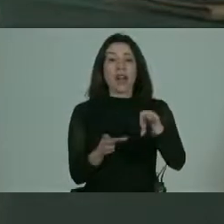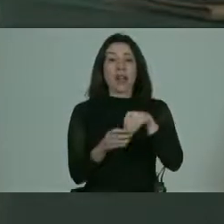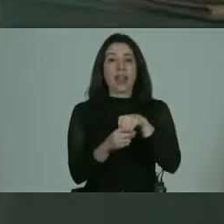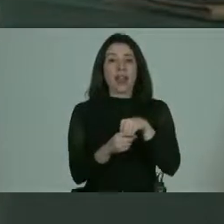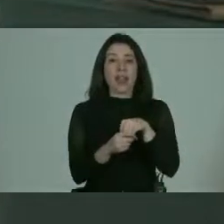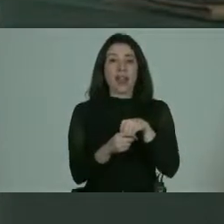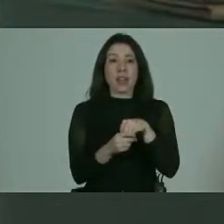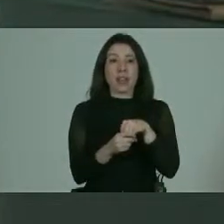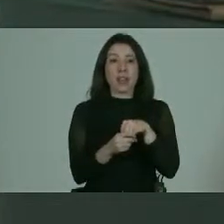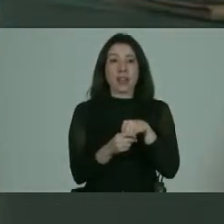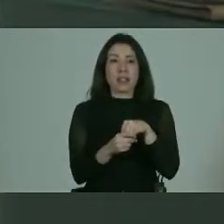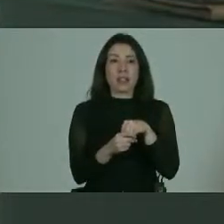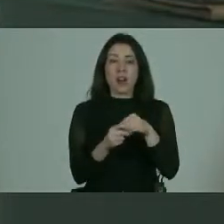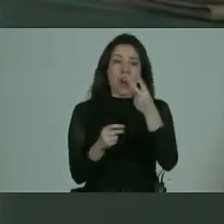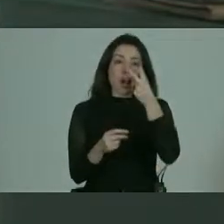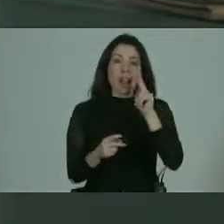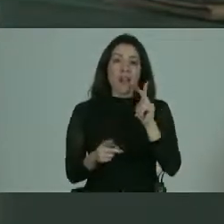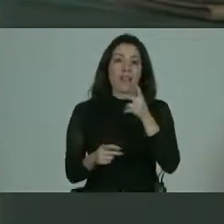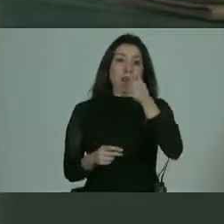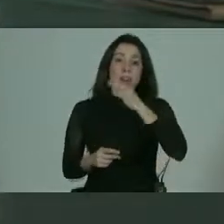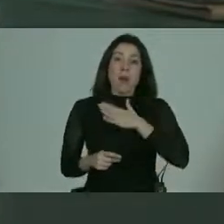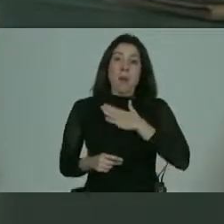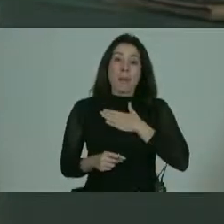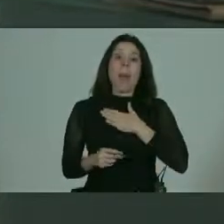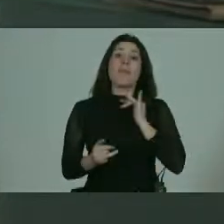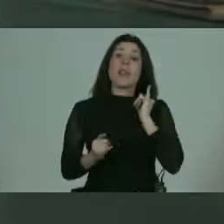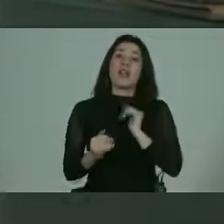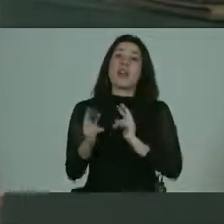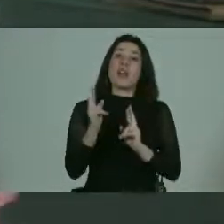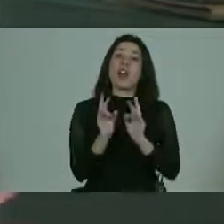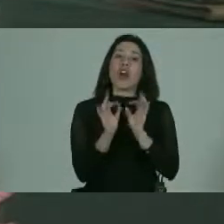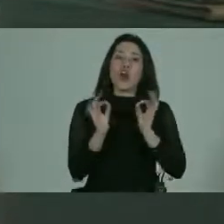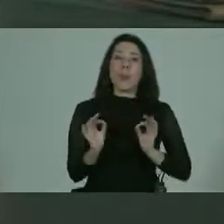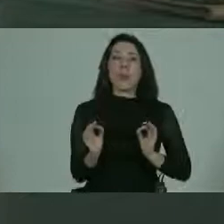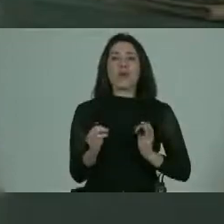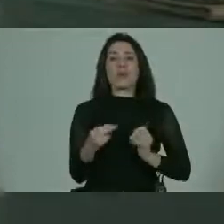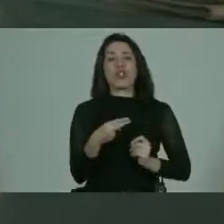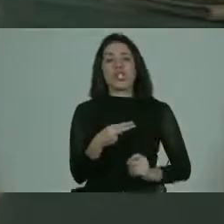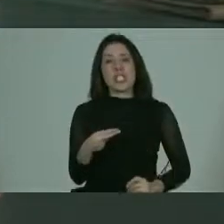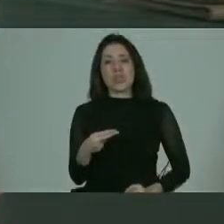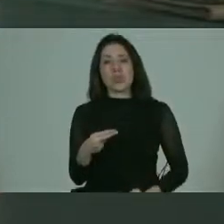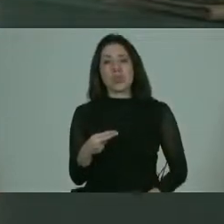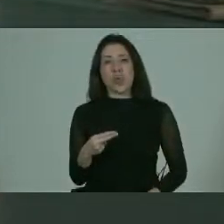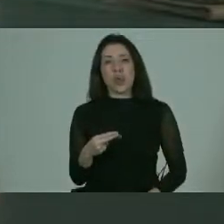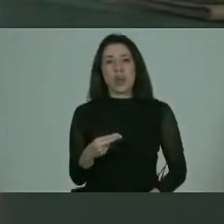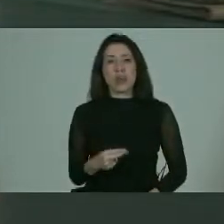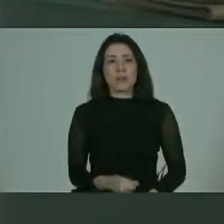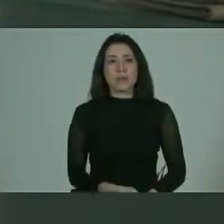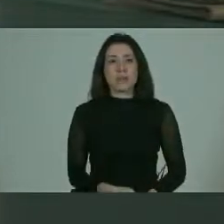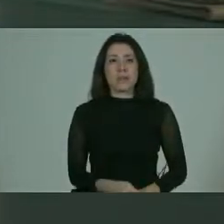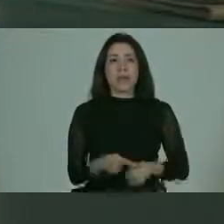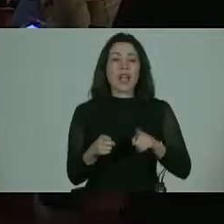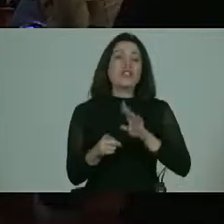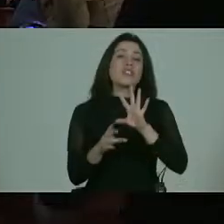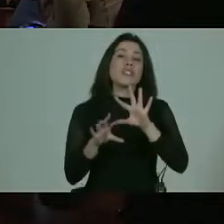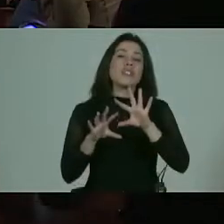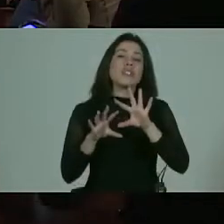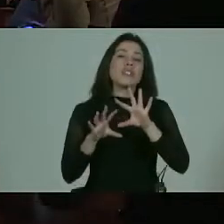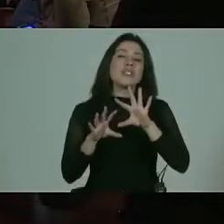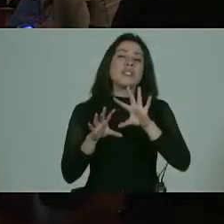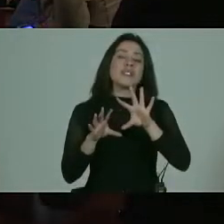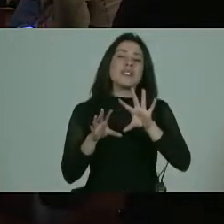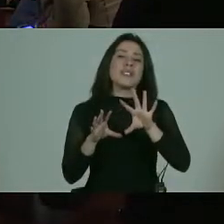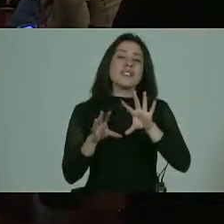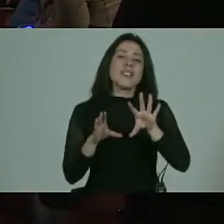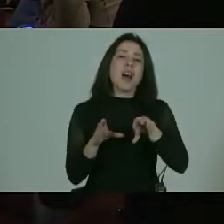que no tenga mejor nada que ver con la actividad y si tienen que ver con comportamientos sexuales colores de a esto ya formaría más